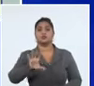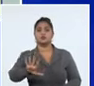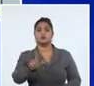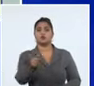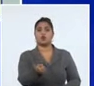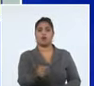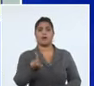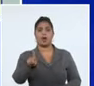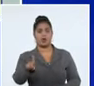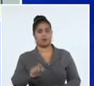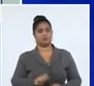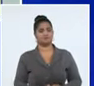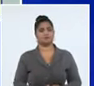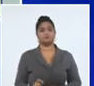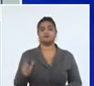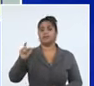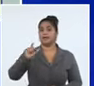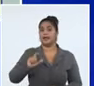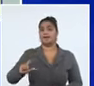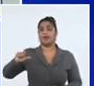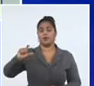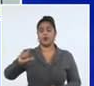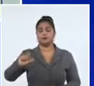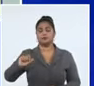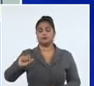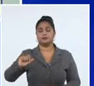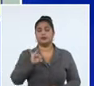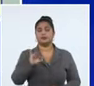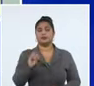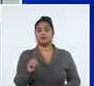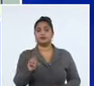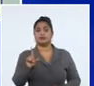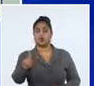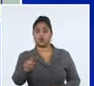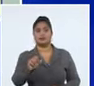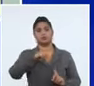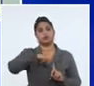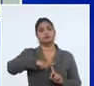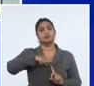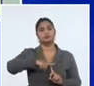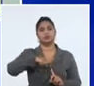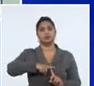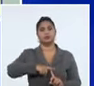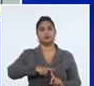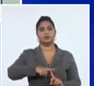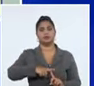805,1, Camagüey con 701 de tasa, con